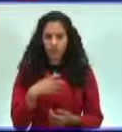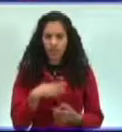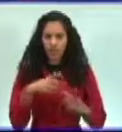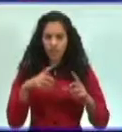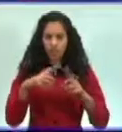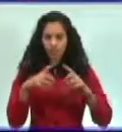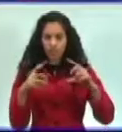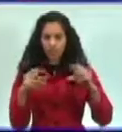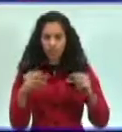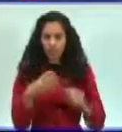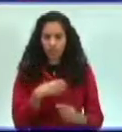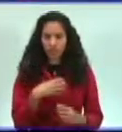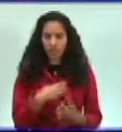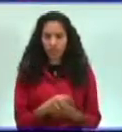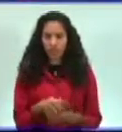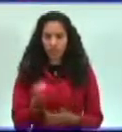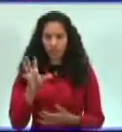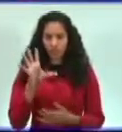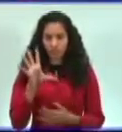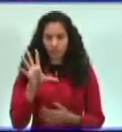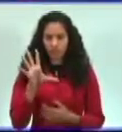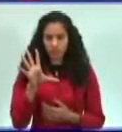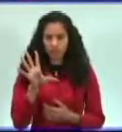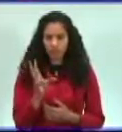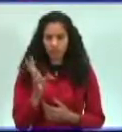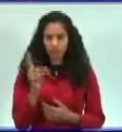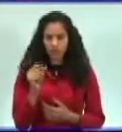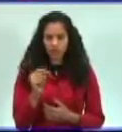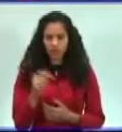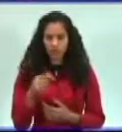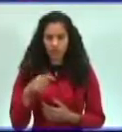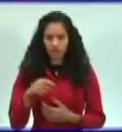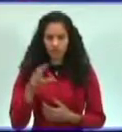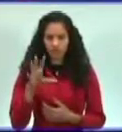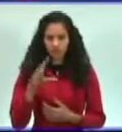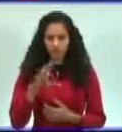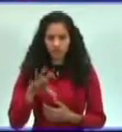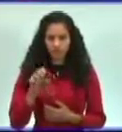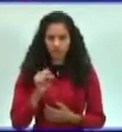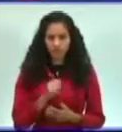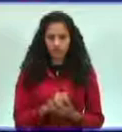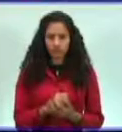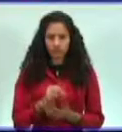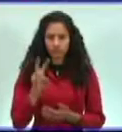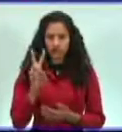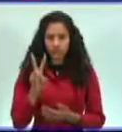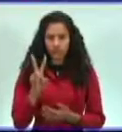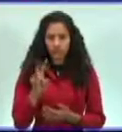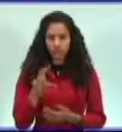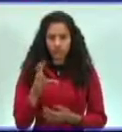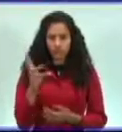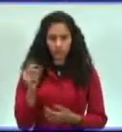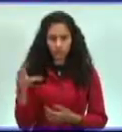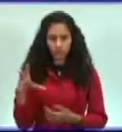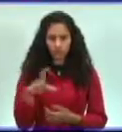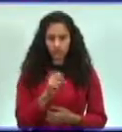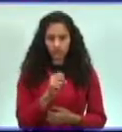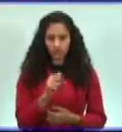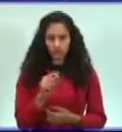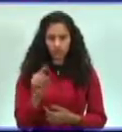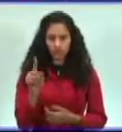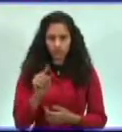en total? 5. ¿Cuántos hemos tachado? 2. ¿Cuántos quedaron sin